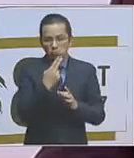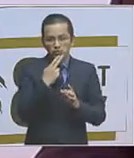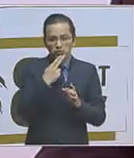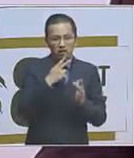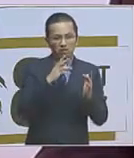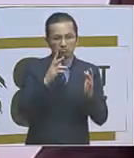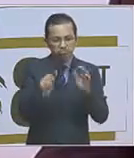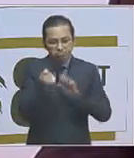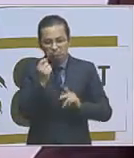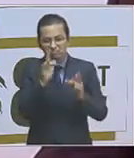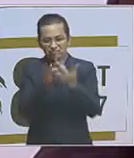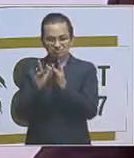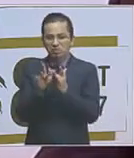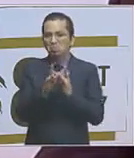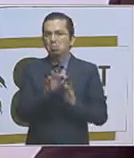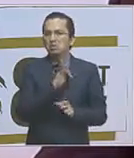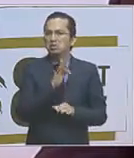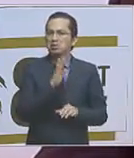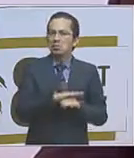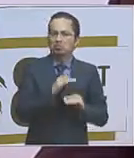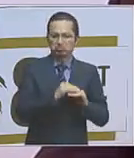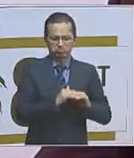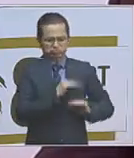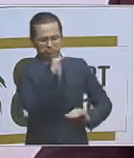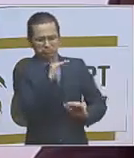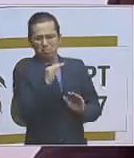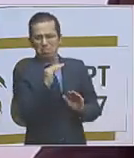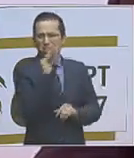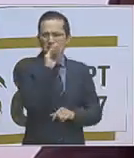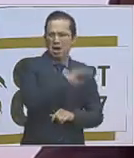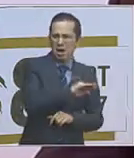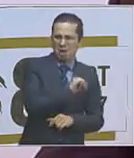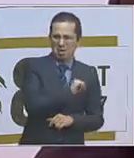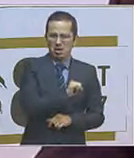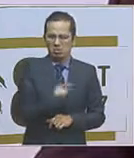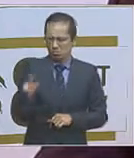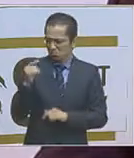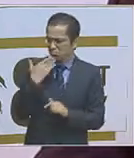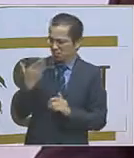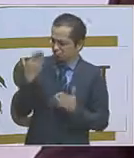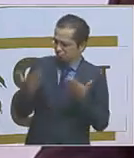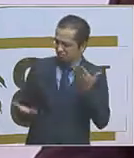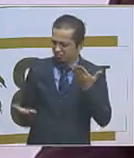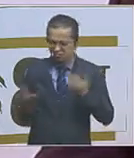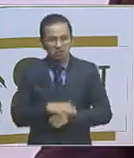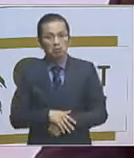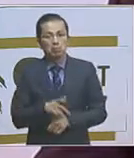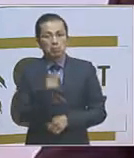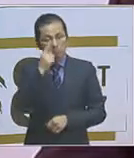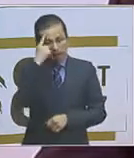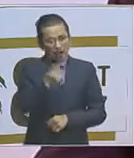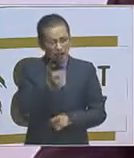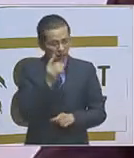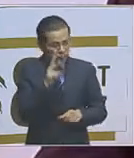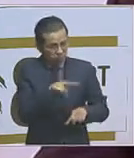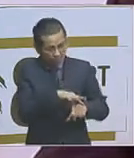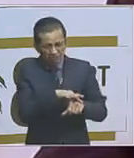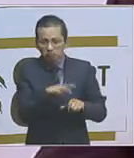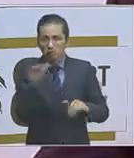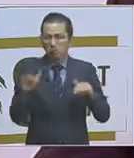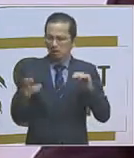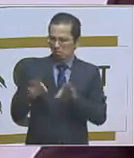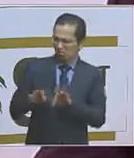el mal por encima del bien de optar por lo fatuo en lugar de profundizar en lo relevante persiste la posibilidad